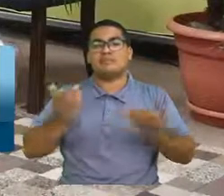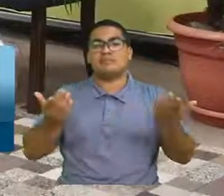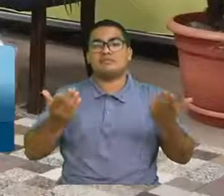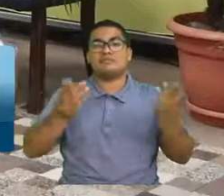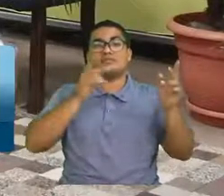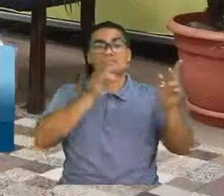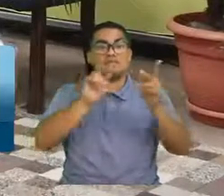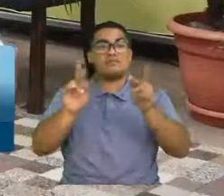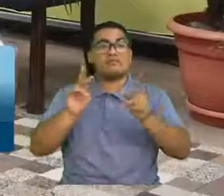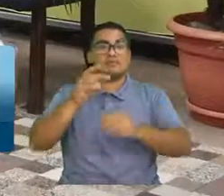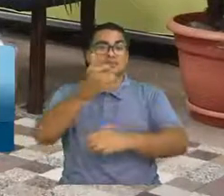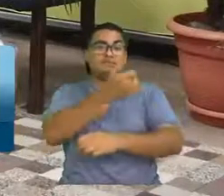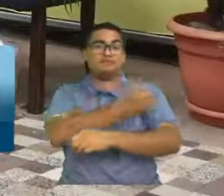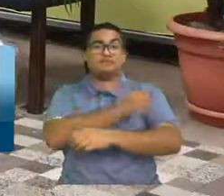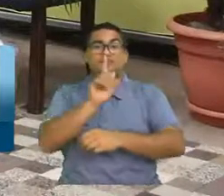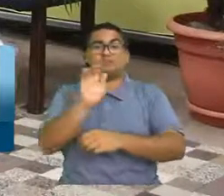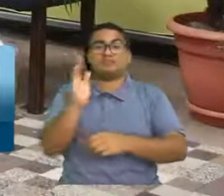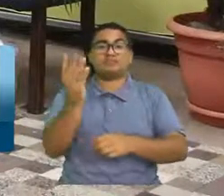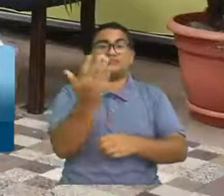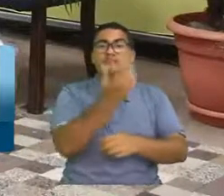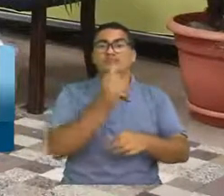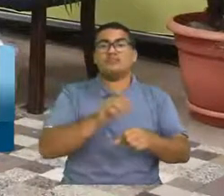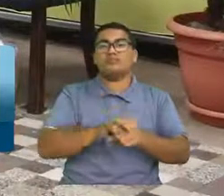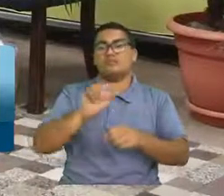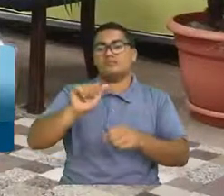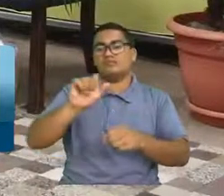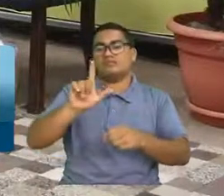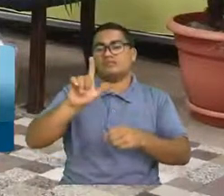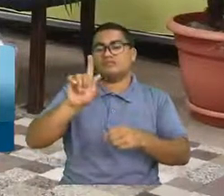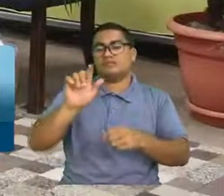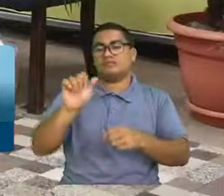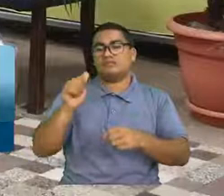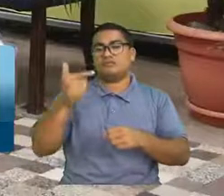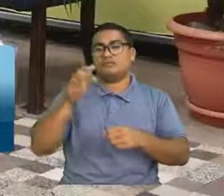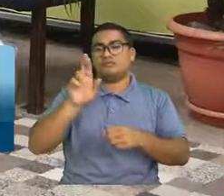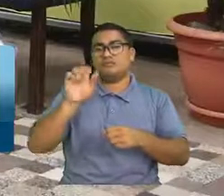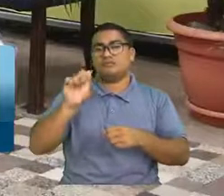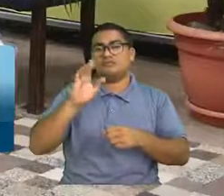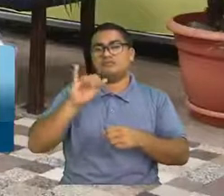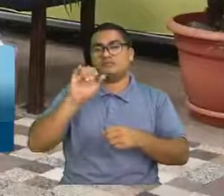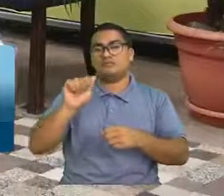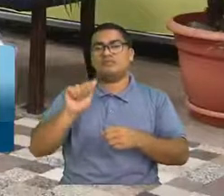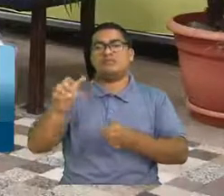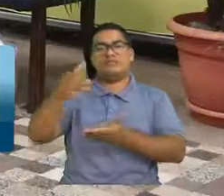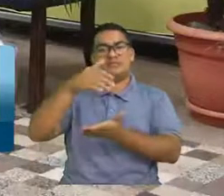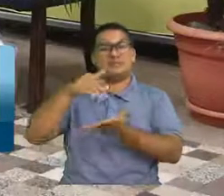quede sin vacunar. Altagracia, el Centro de Salud Altagracia, ¿cuántos barrios tiene, por ejemplo,